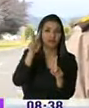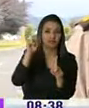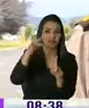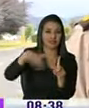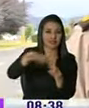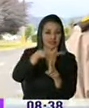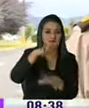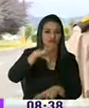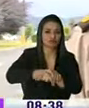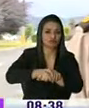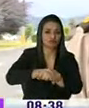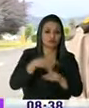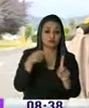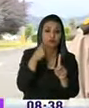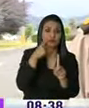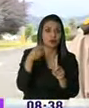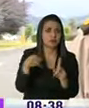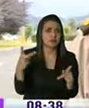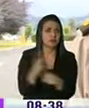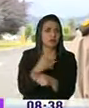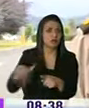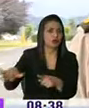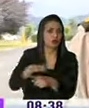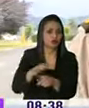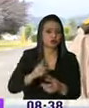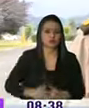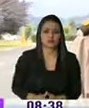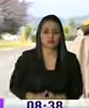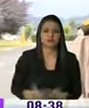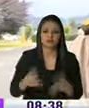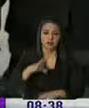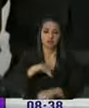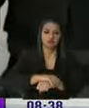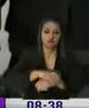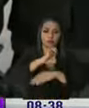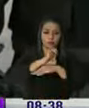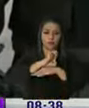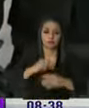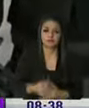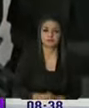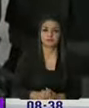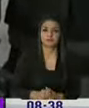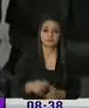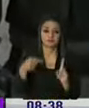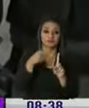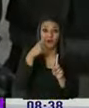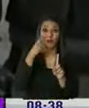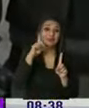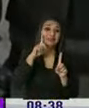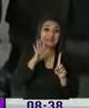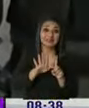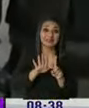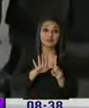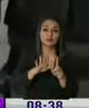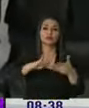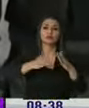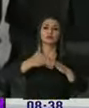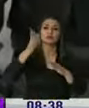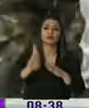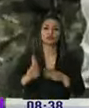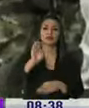es un ciudadano de la estructura fuerte de esta organización que está detenido en el Ecuador. Además, Weiner perteneció al Frente Comuneros del Sur